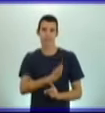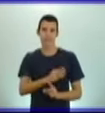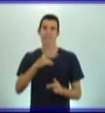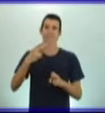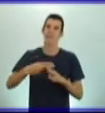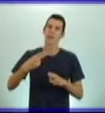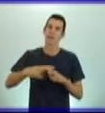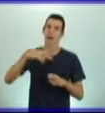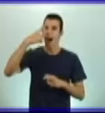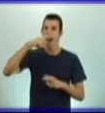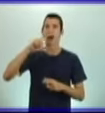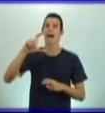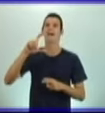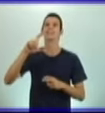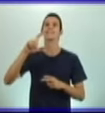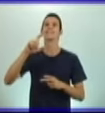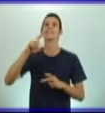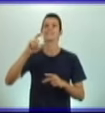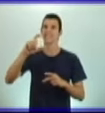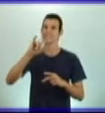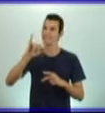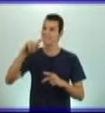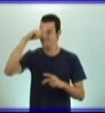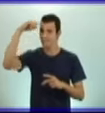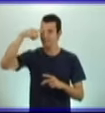0, ¿verdad? Y ahí lo podemos